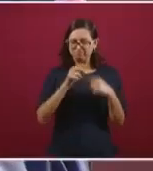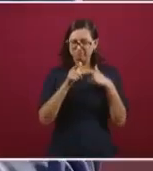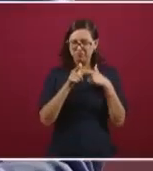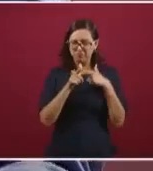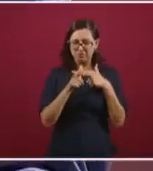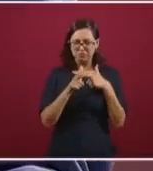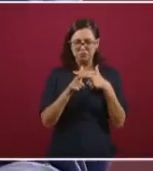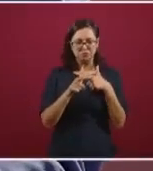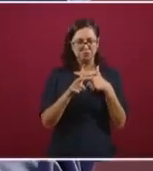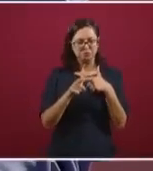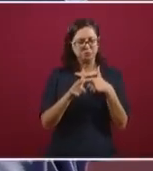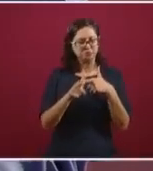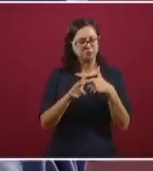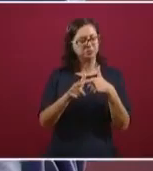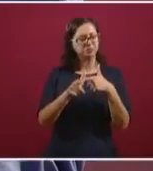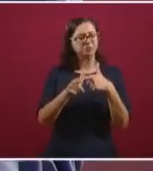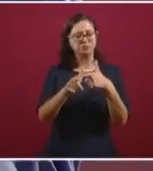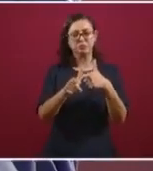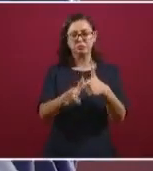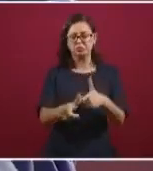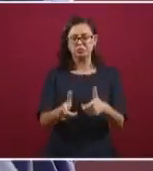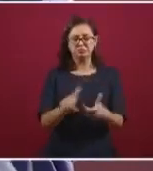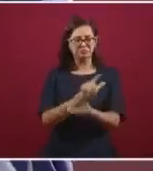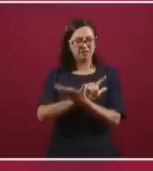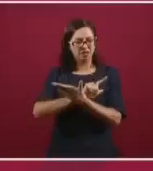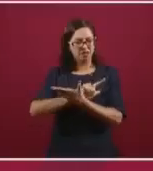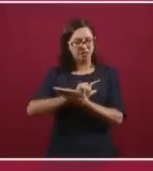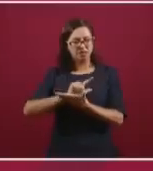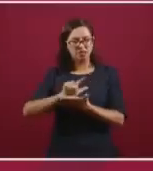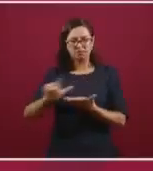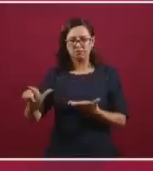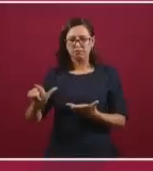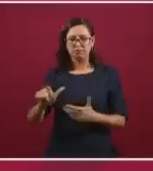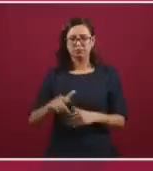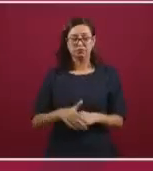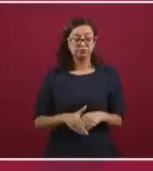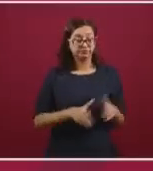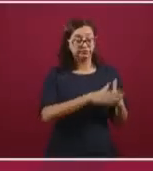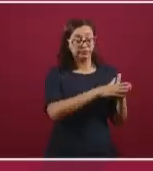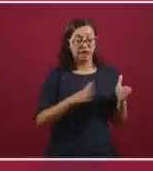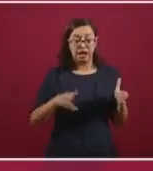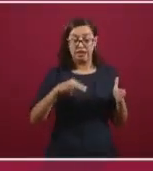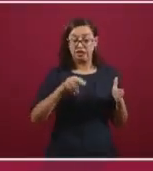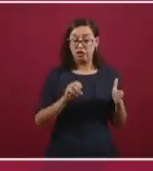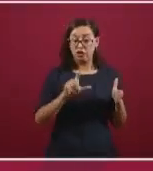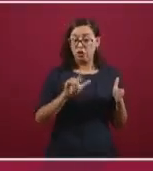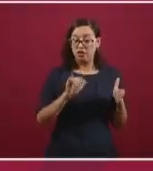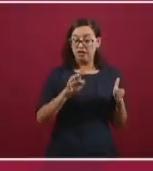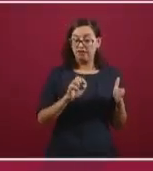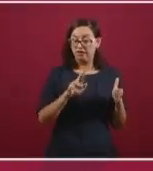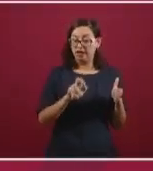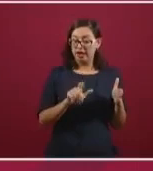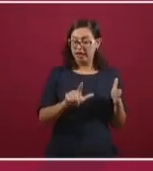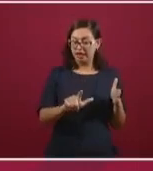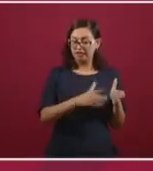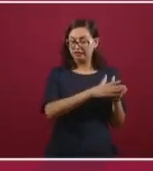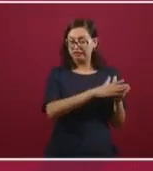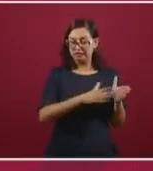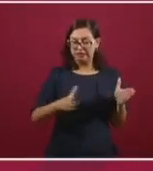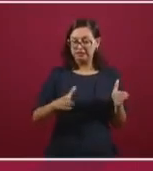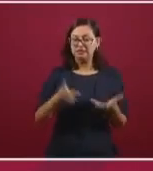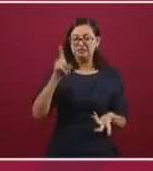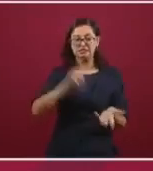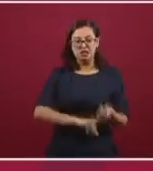a pesar de que el periodo neoliberal tuvo como distintivo